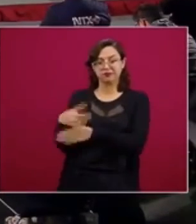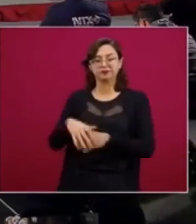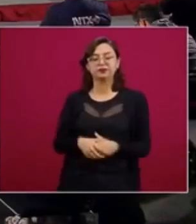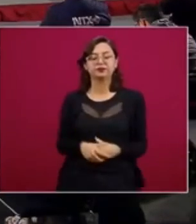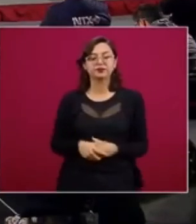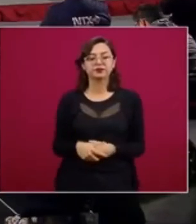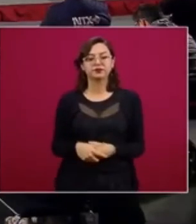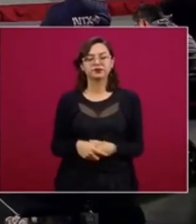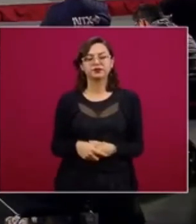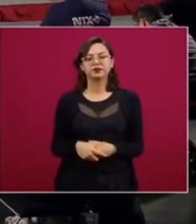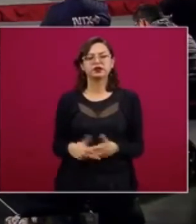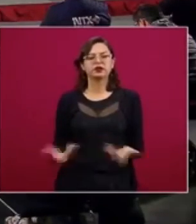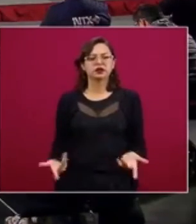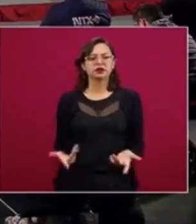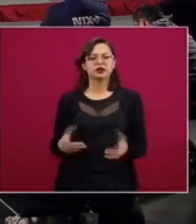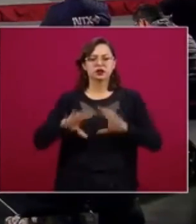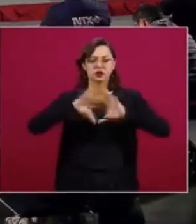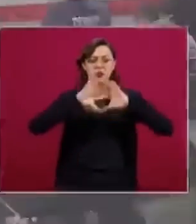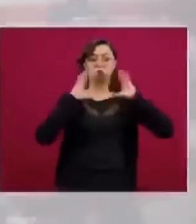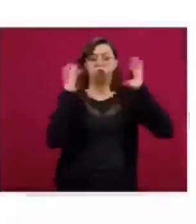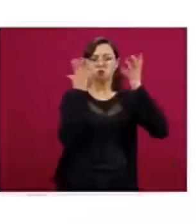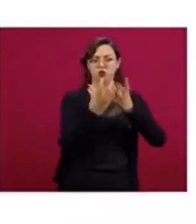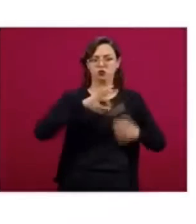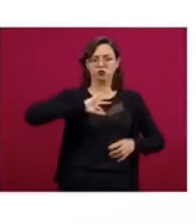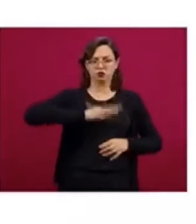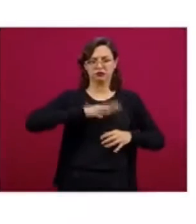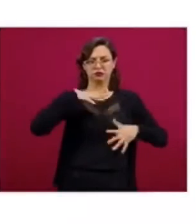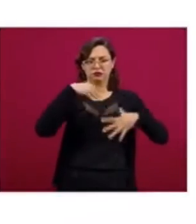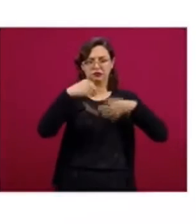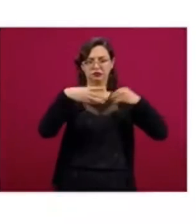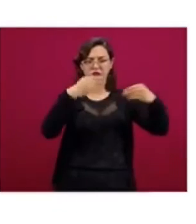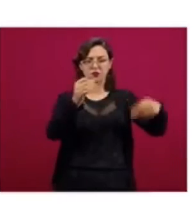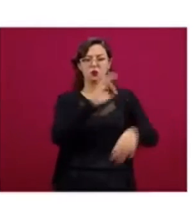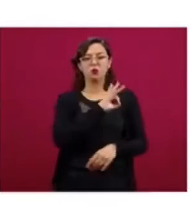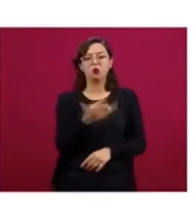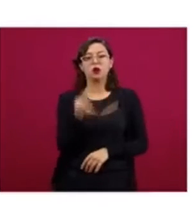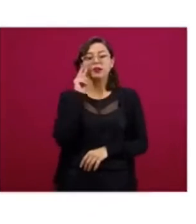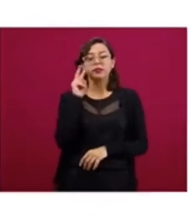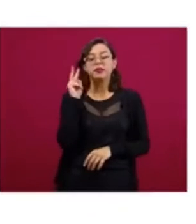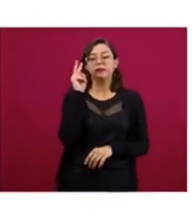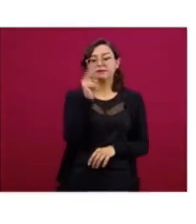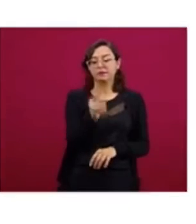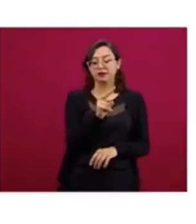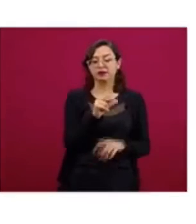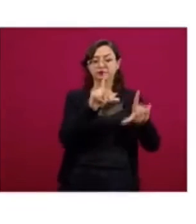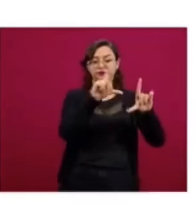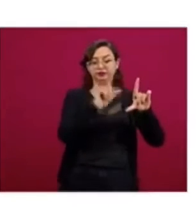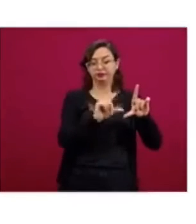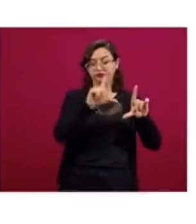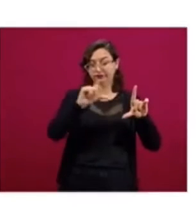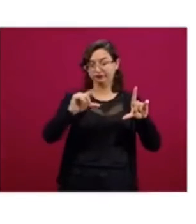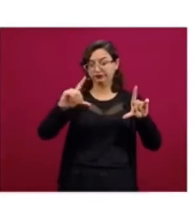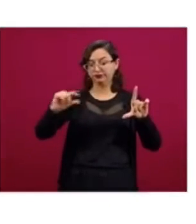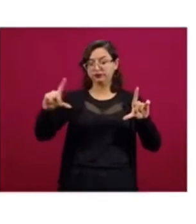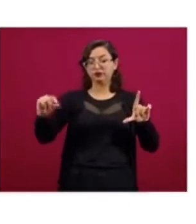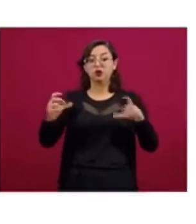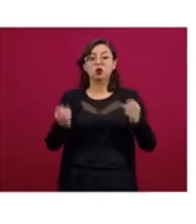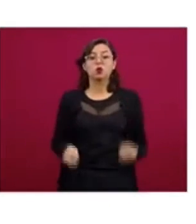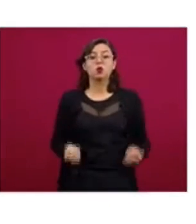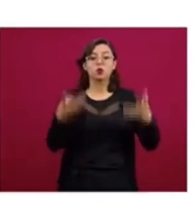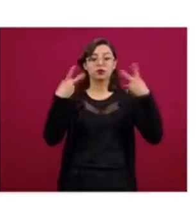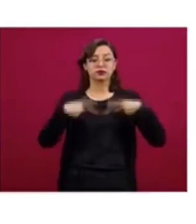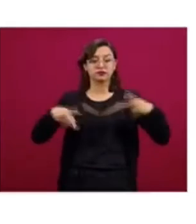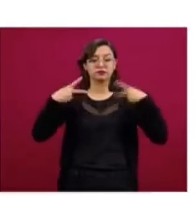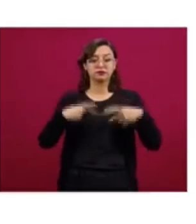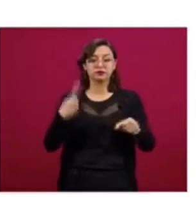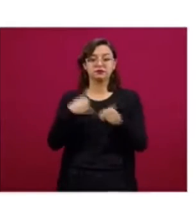oportunidades. Si tienes en casa computadora, internet, tu hijo no va a pasarla mal, va a seguir aprendiendo de una manera pero diferente. Pero no